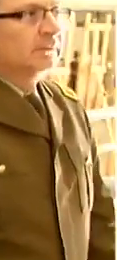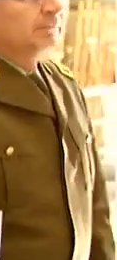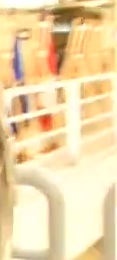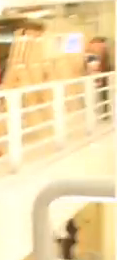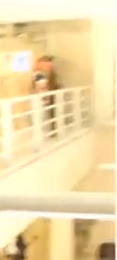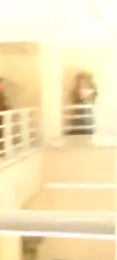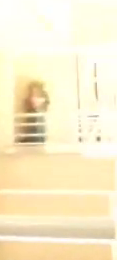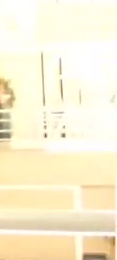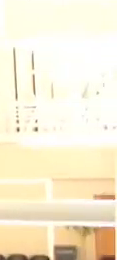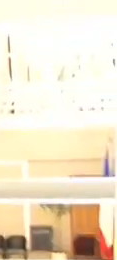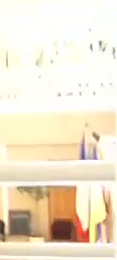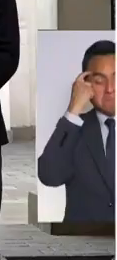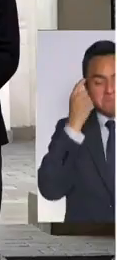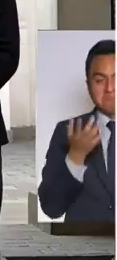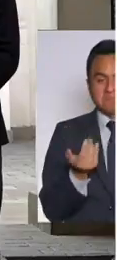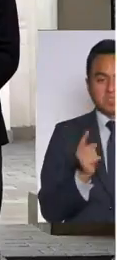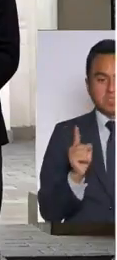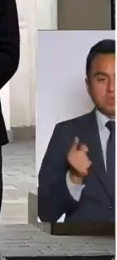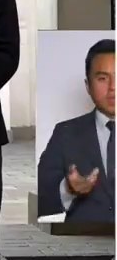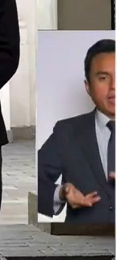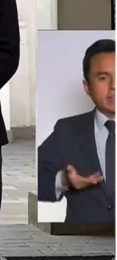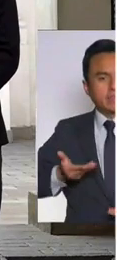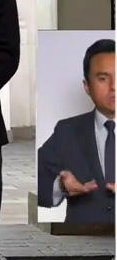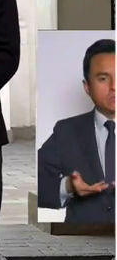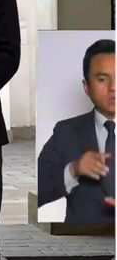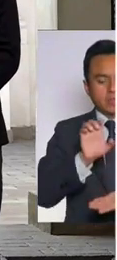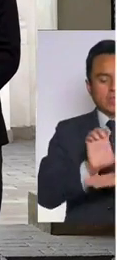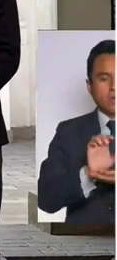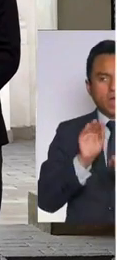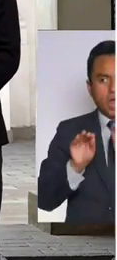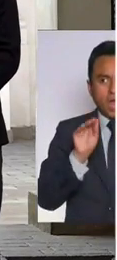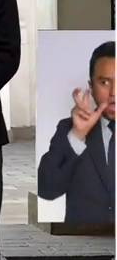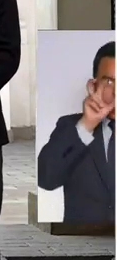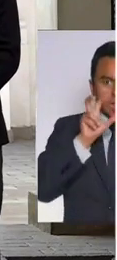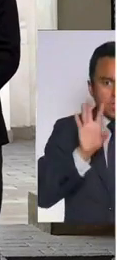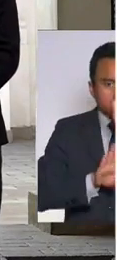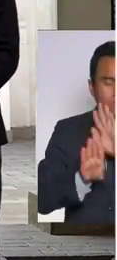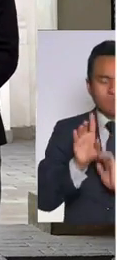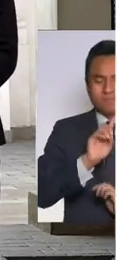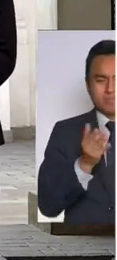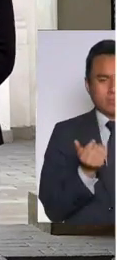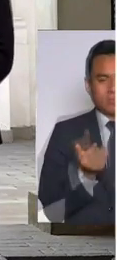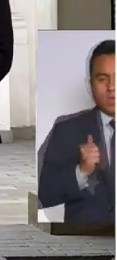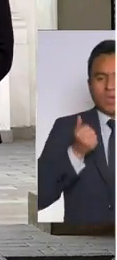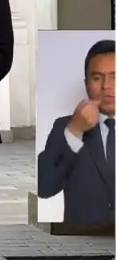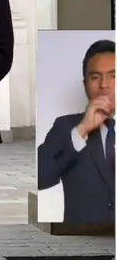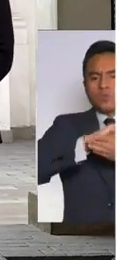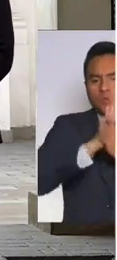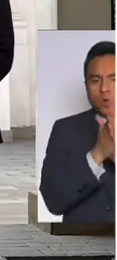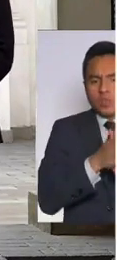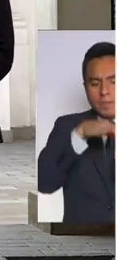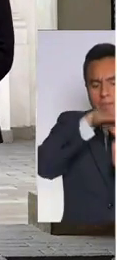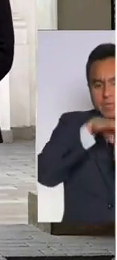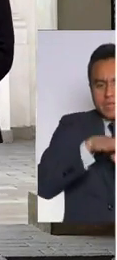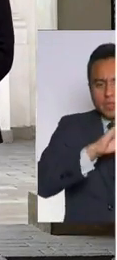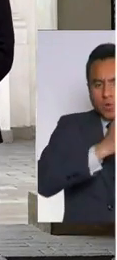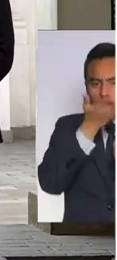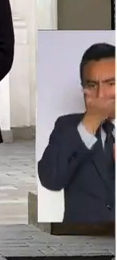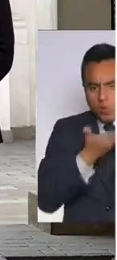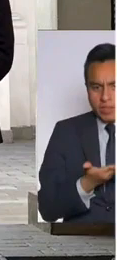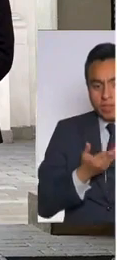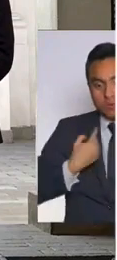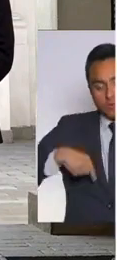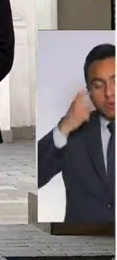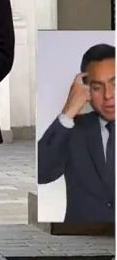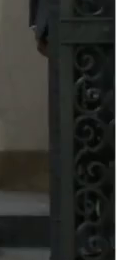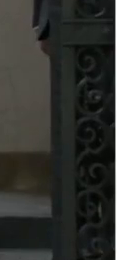pide efectivamente, o el presidente de la República en este caso, le pide la renuncia al general Rosas, algo que hasta ahora no ha pasado? El general Rosas dice que él no va a renunciar, que